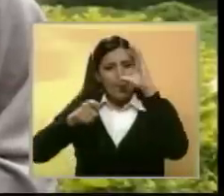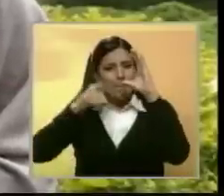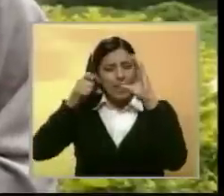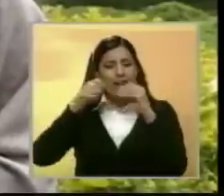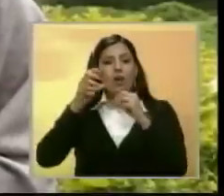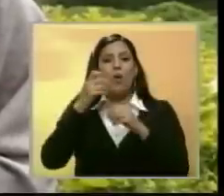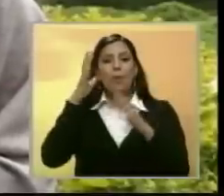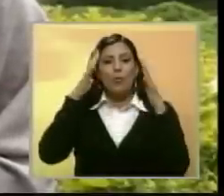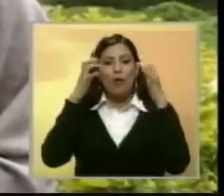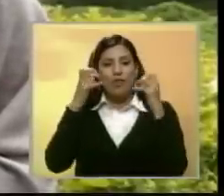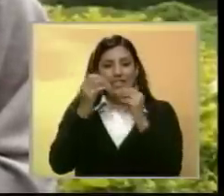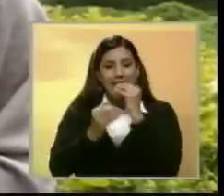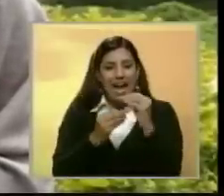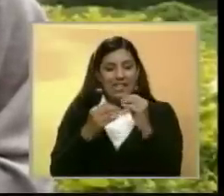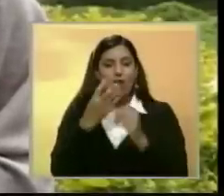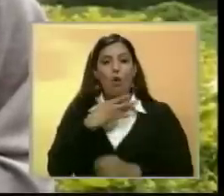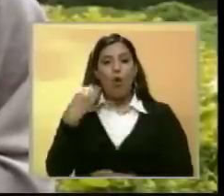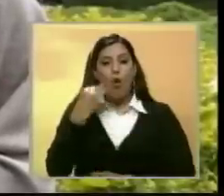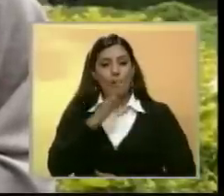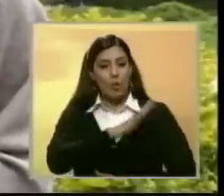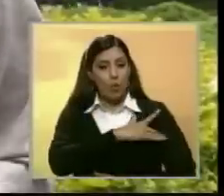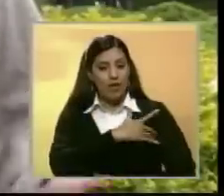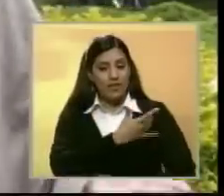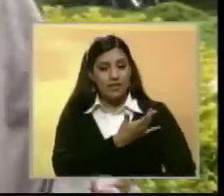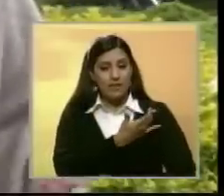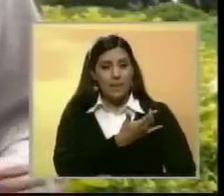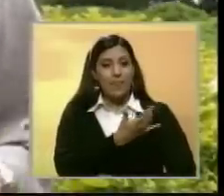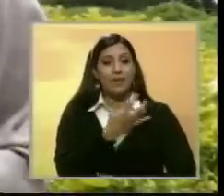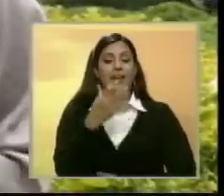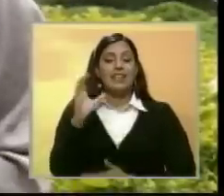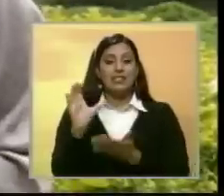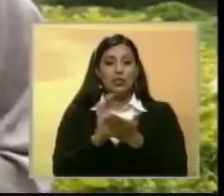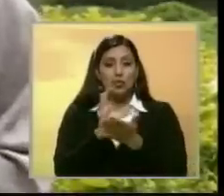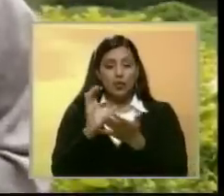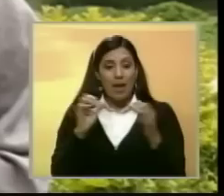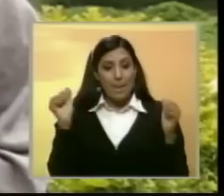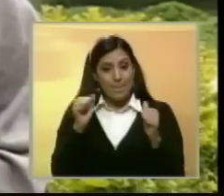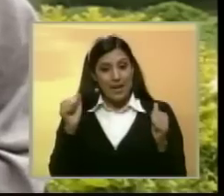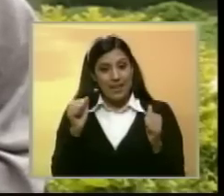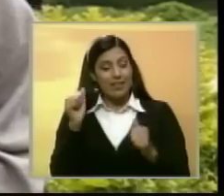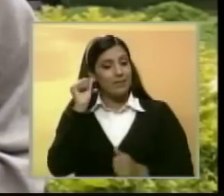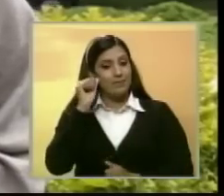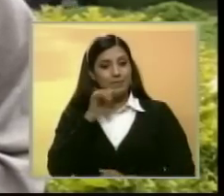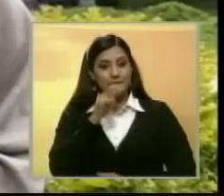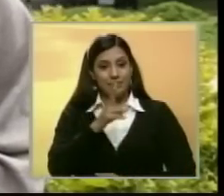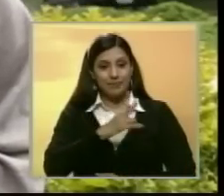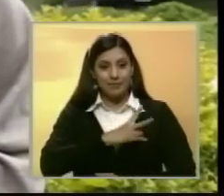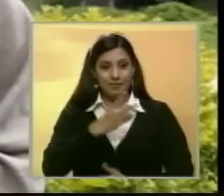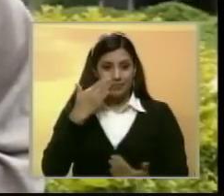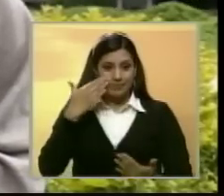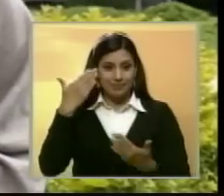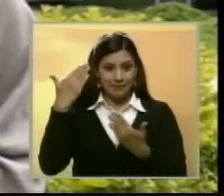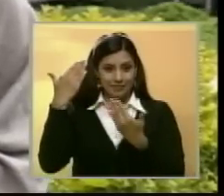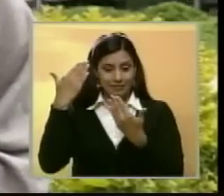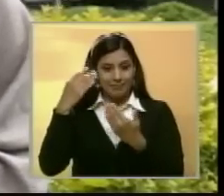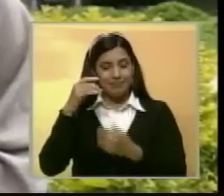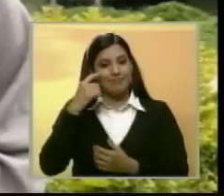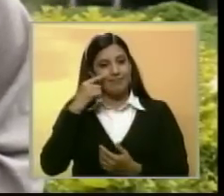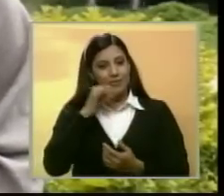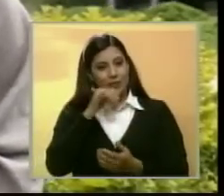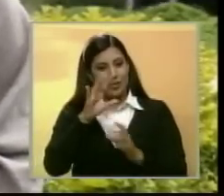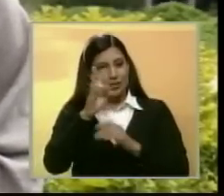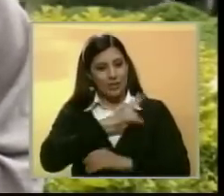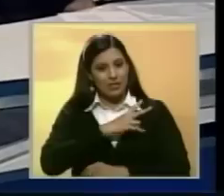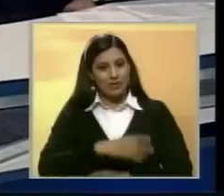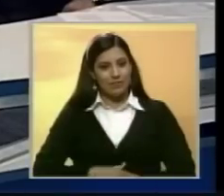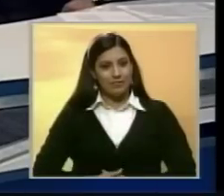elaborados por profesionales y jóvenes universitarios en la ciudad de Los Caballeros. Lisette González, Venevisión Continental, para